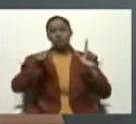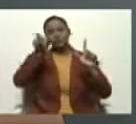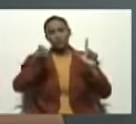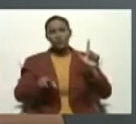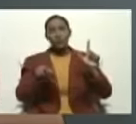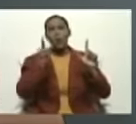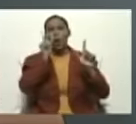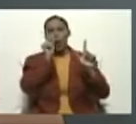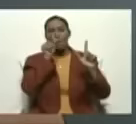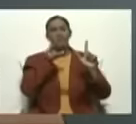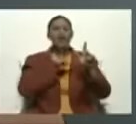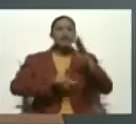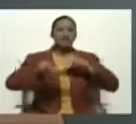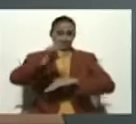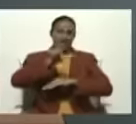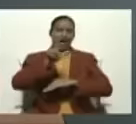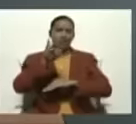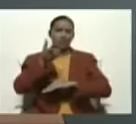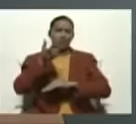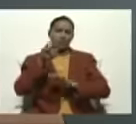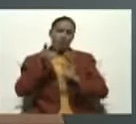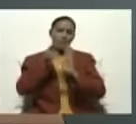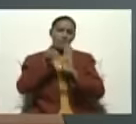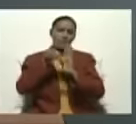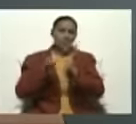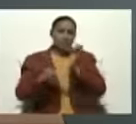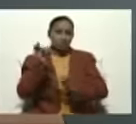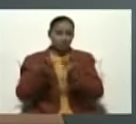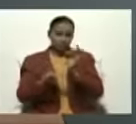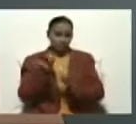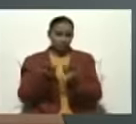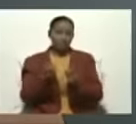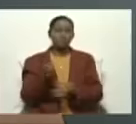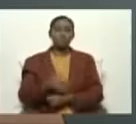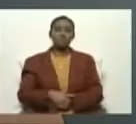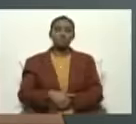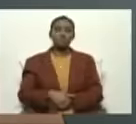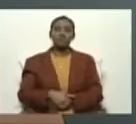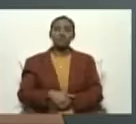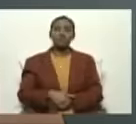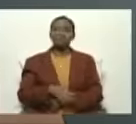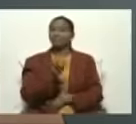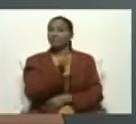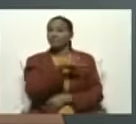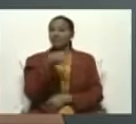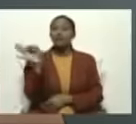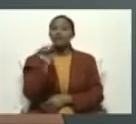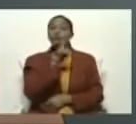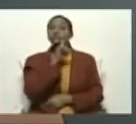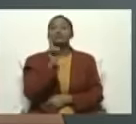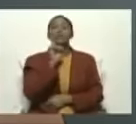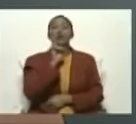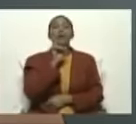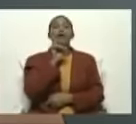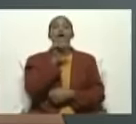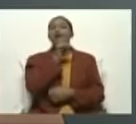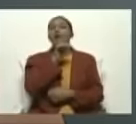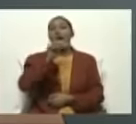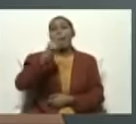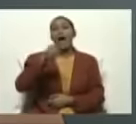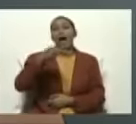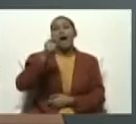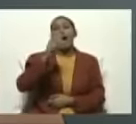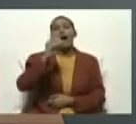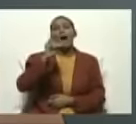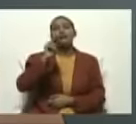nuestro, licenciado en Derecho, pero que ha derivado en un excelente comunicador, y es un programa que se llama Hacemos Cuba. Los invitamos a que todos los